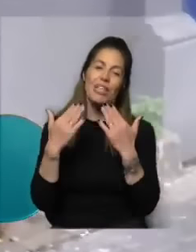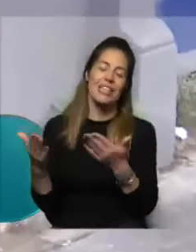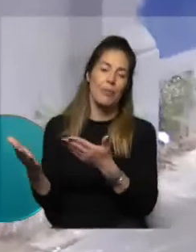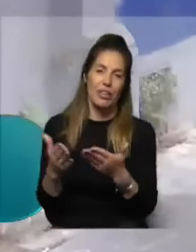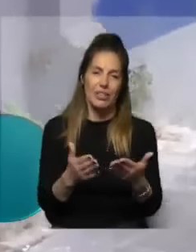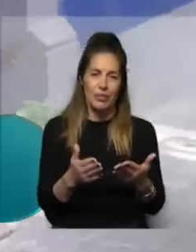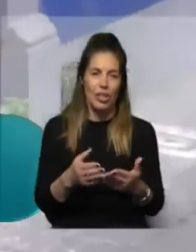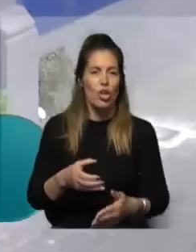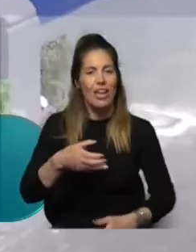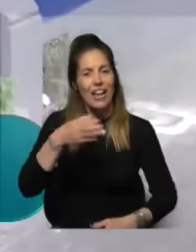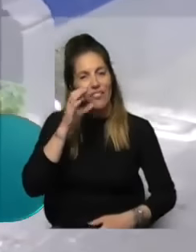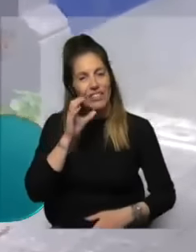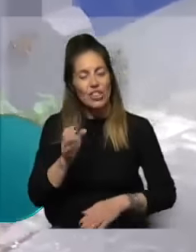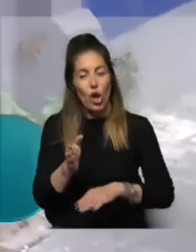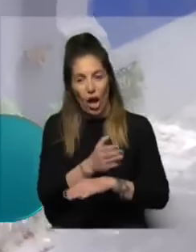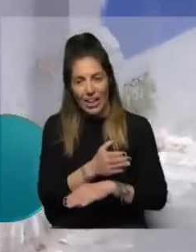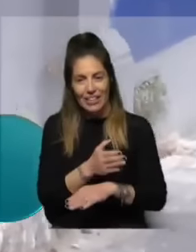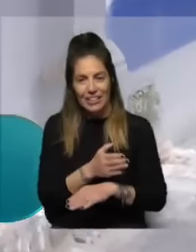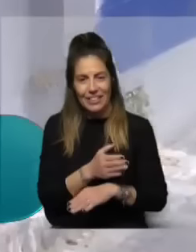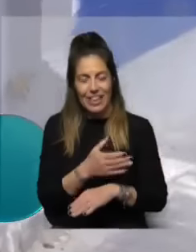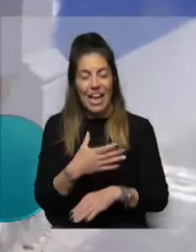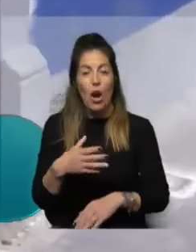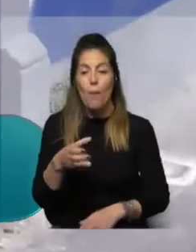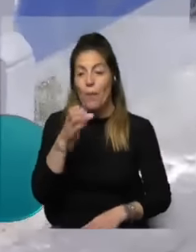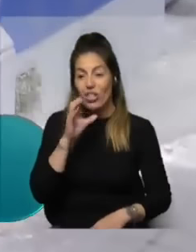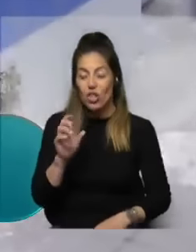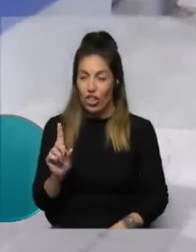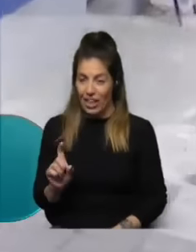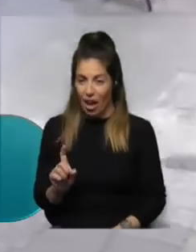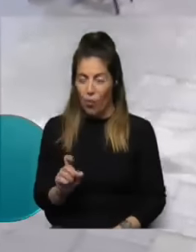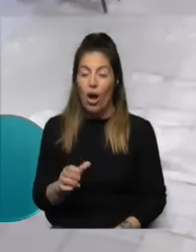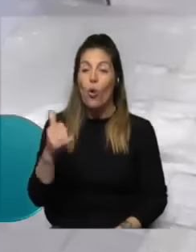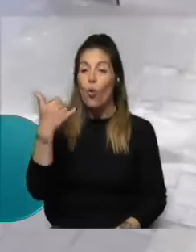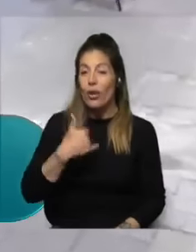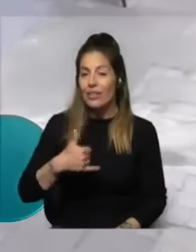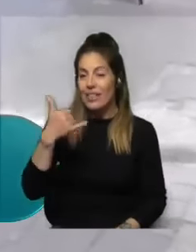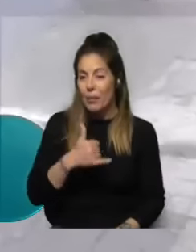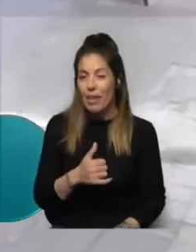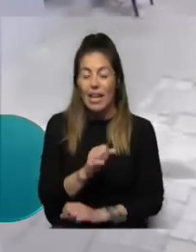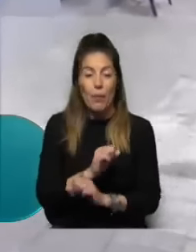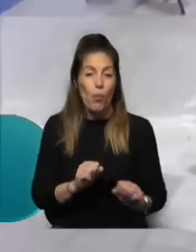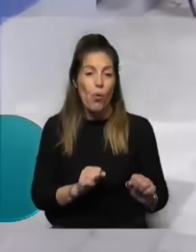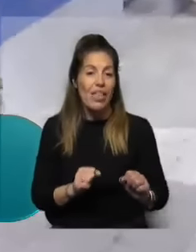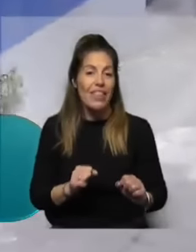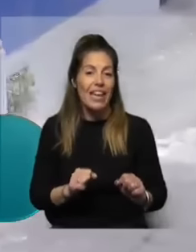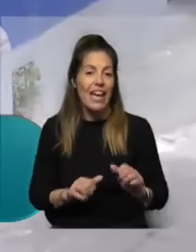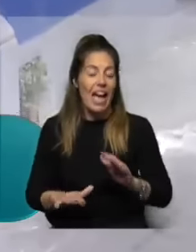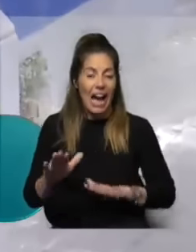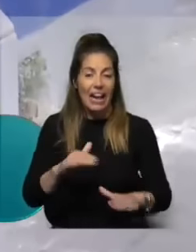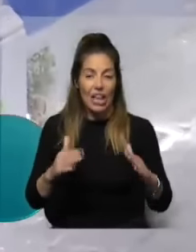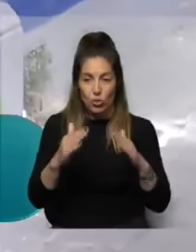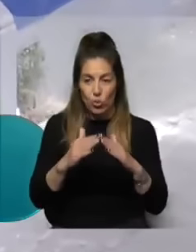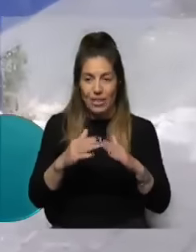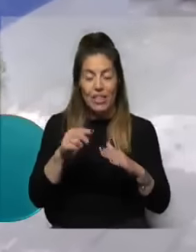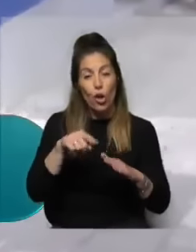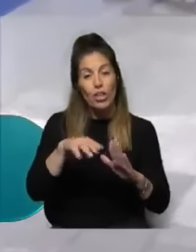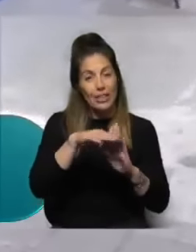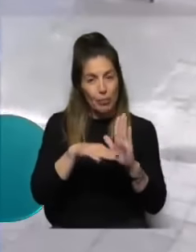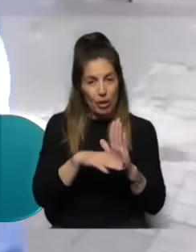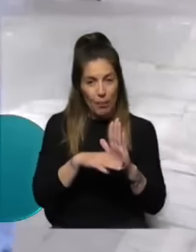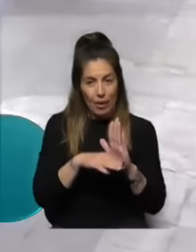tomé un cafecito más temprano. Me sirvió un lindo vaso de agua. Bueno, cuéntenos usted qué siente al poder refaccionar su casa, su finca, a través de este programa.